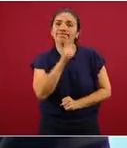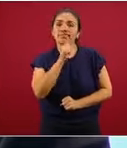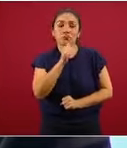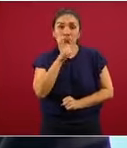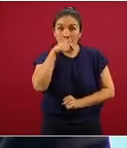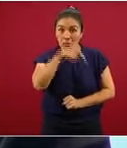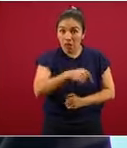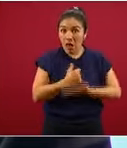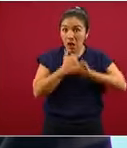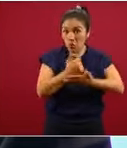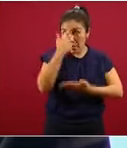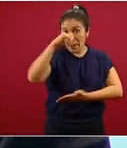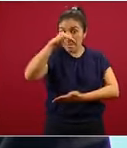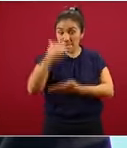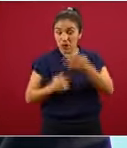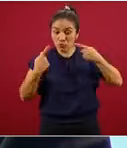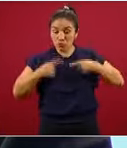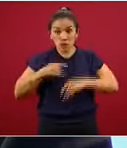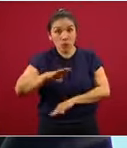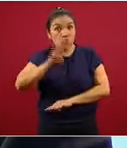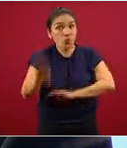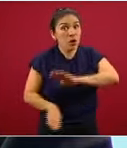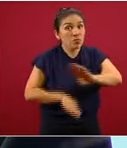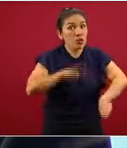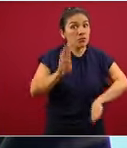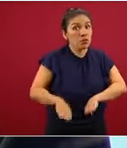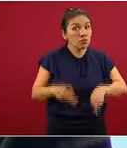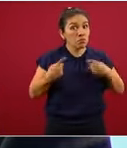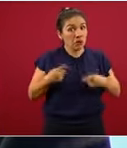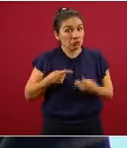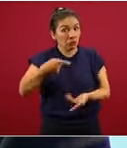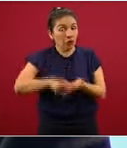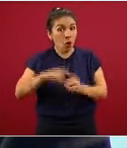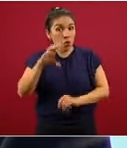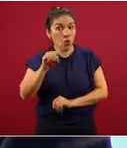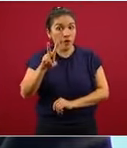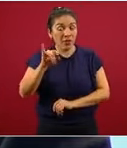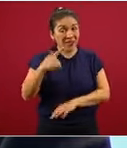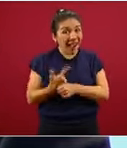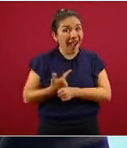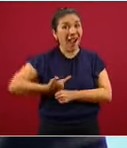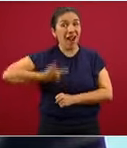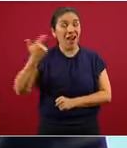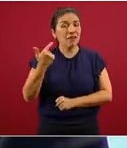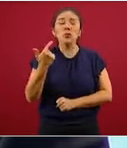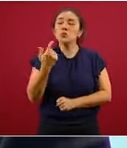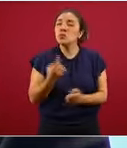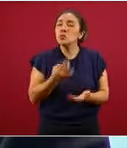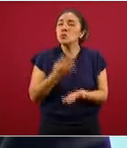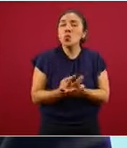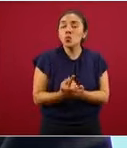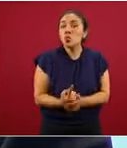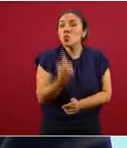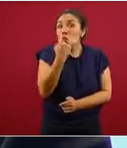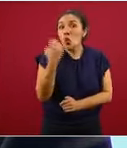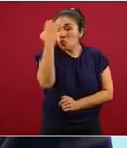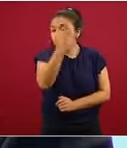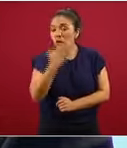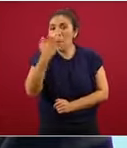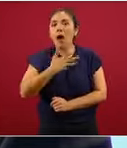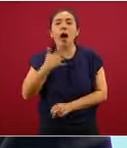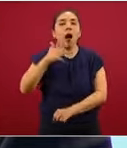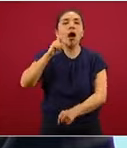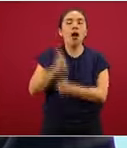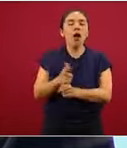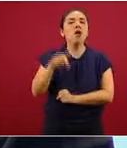que disminuyeran el riesgo de muerte en personas con COVID grave, y solo en uno de estos 2 ensayos se encontró